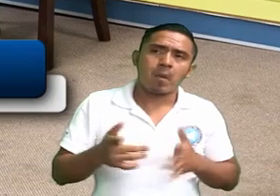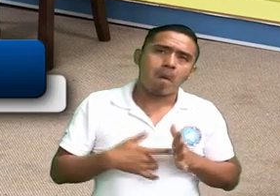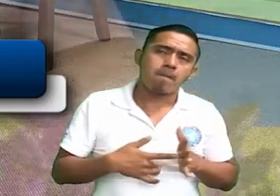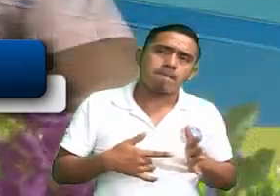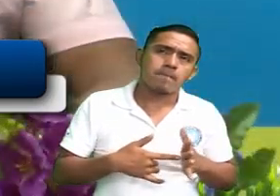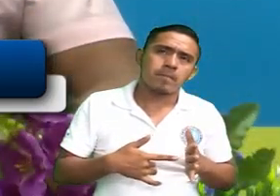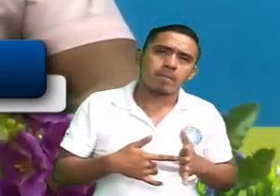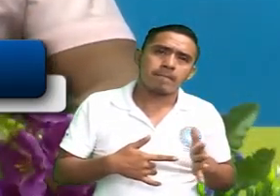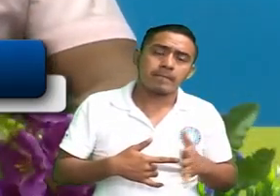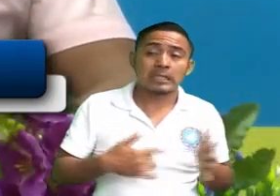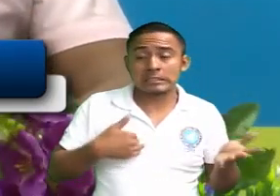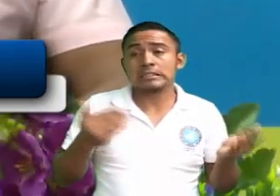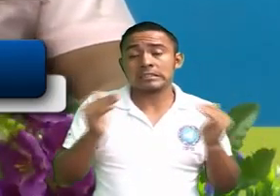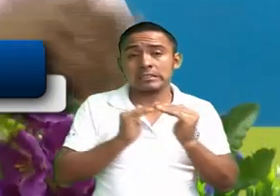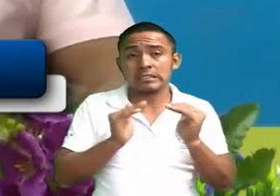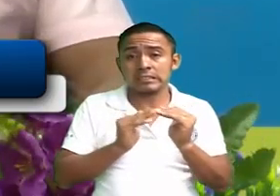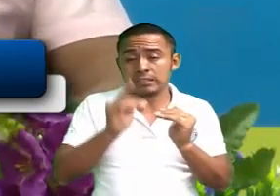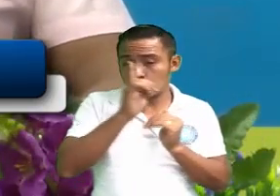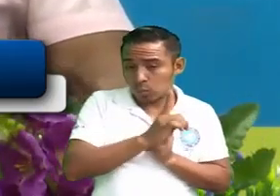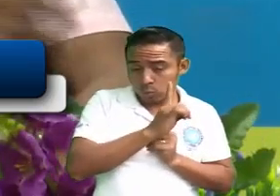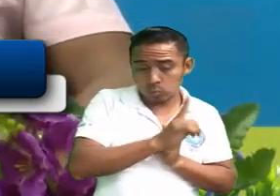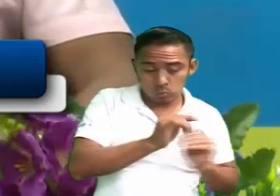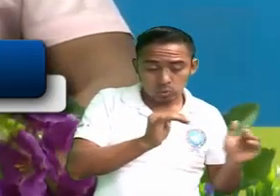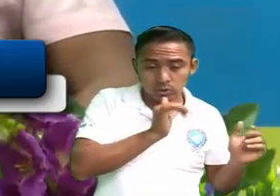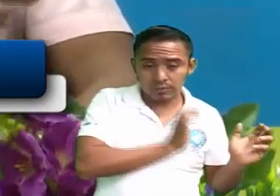¿cómo podemos nosotros desde nuestros hogares también